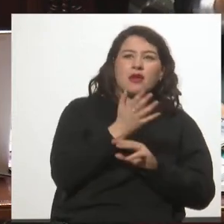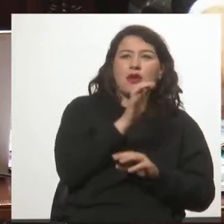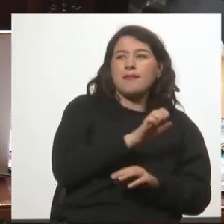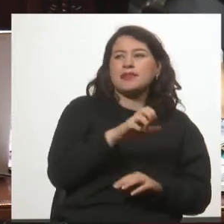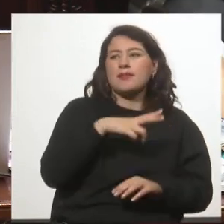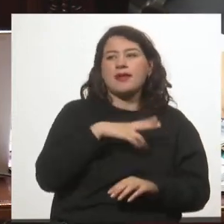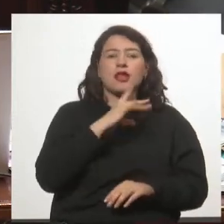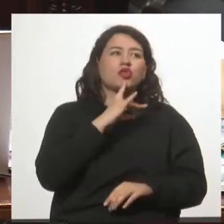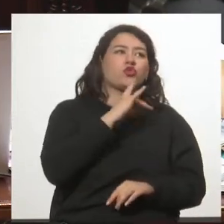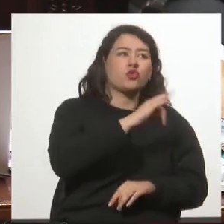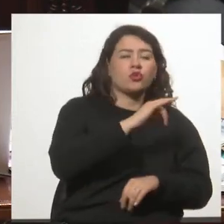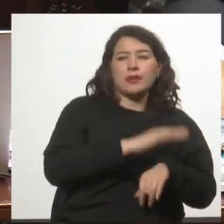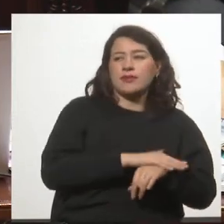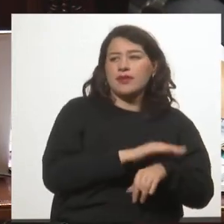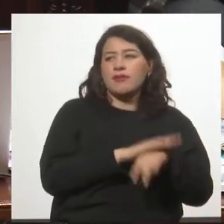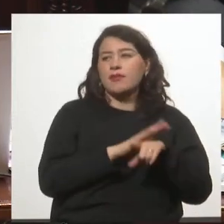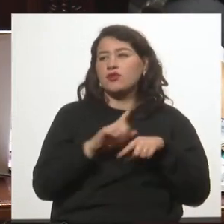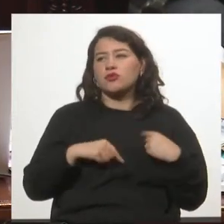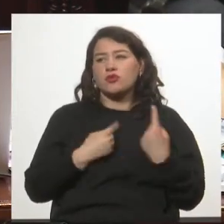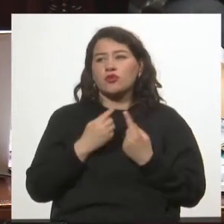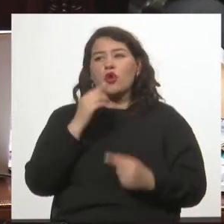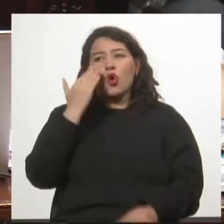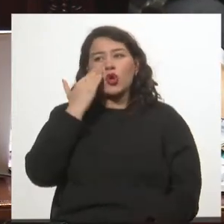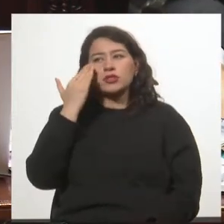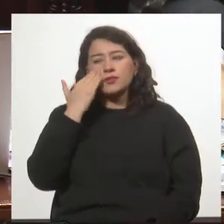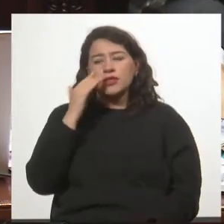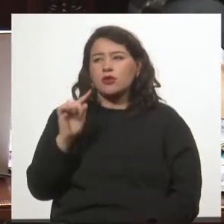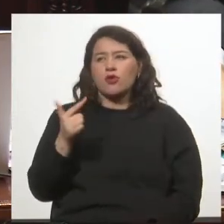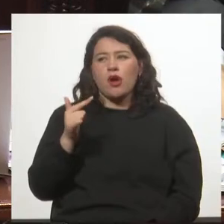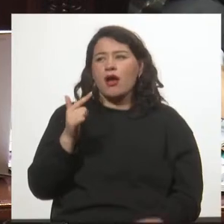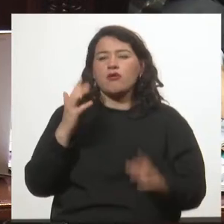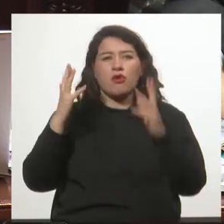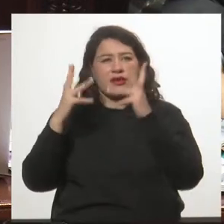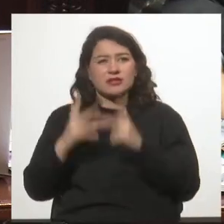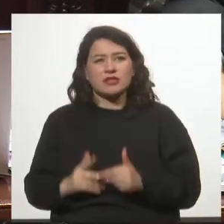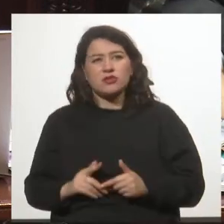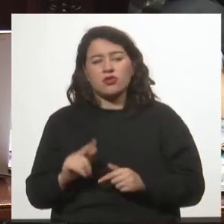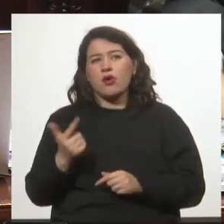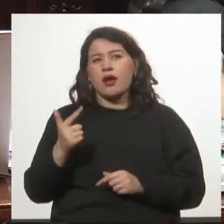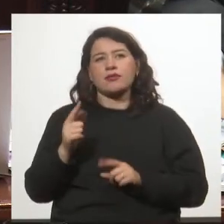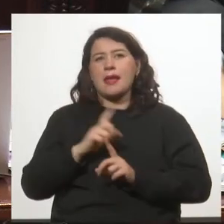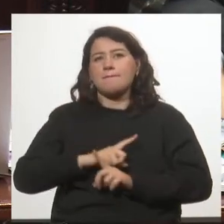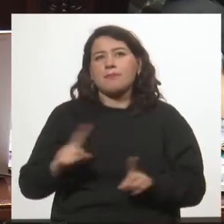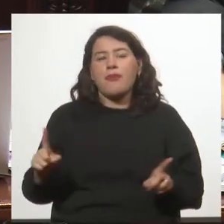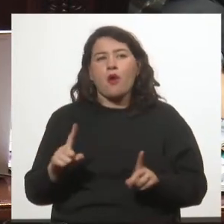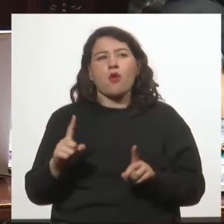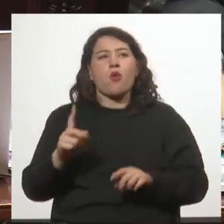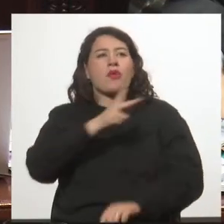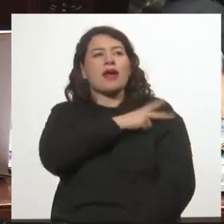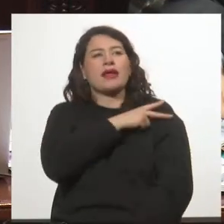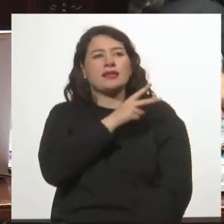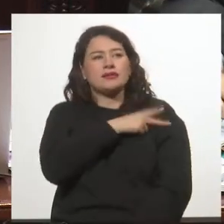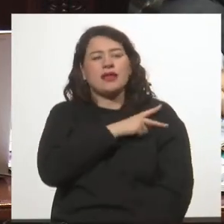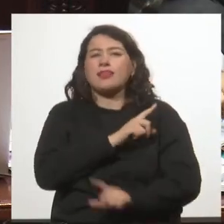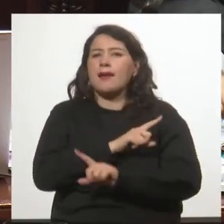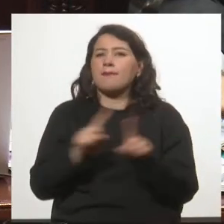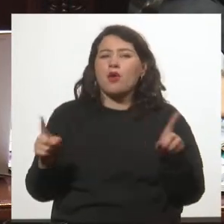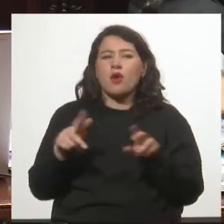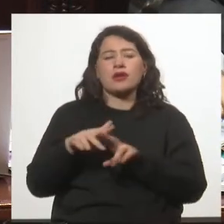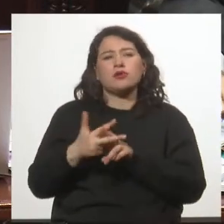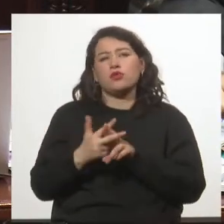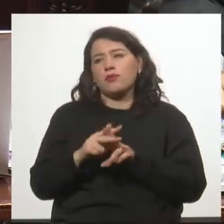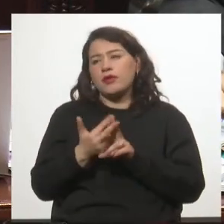que lo haga porque ni tenemos el conocimiento ni tenemos la organización ni tenemos una gerencia ni tenemos los instrumentos